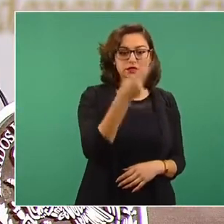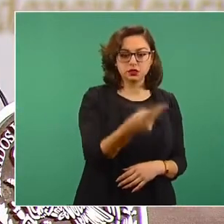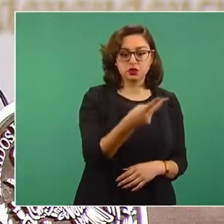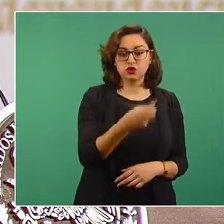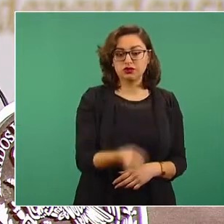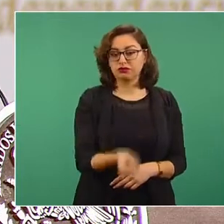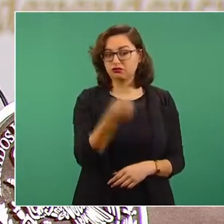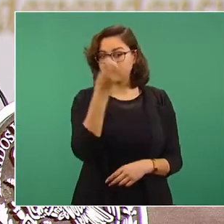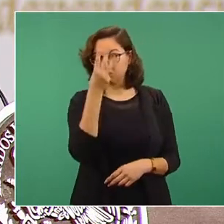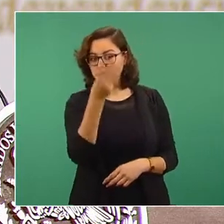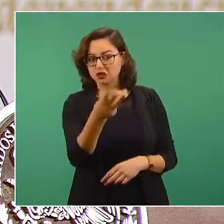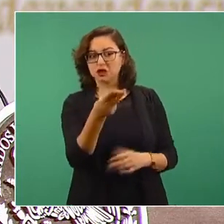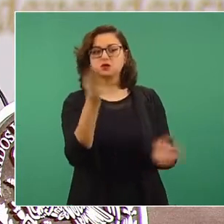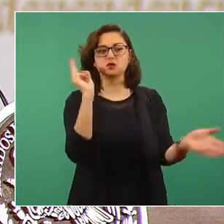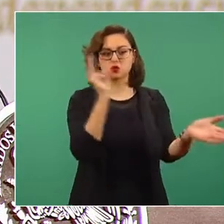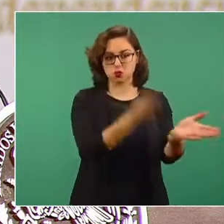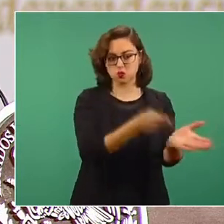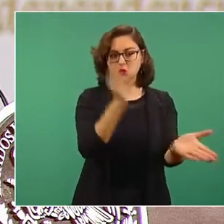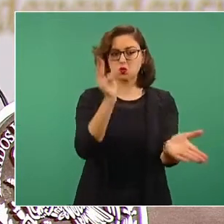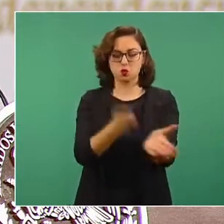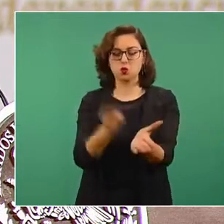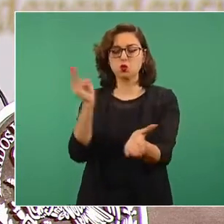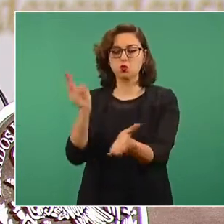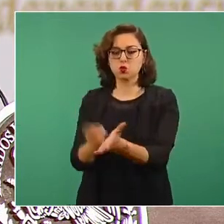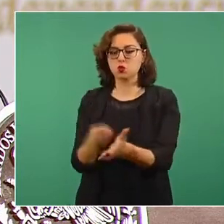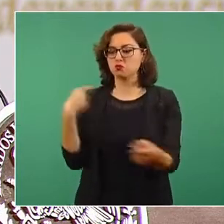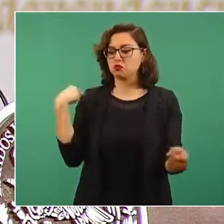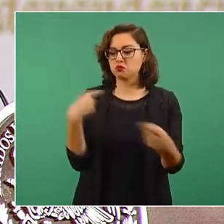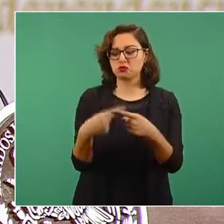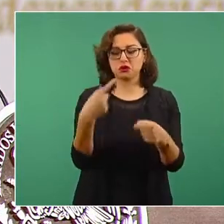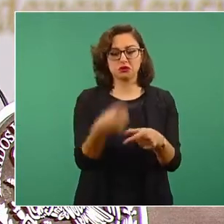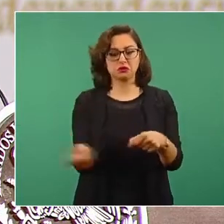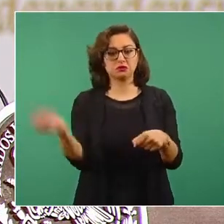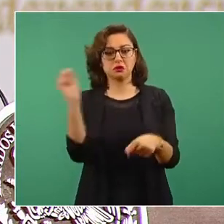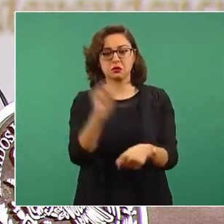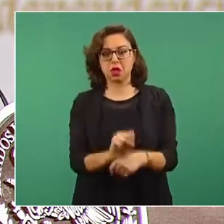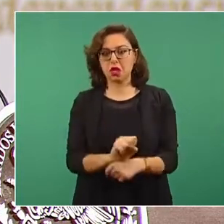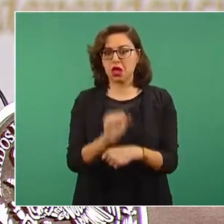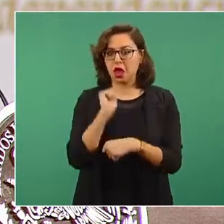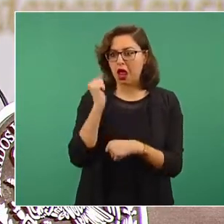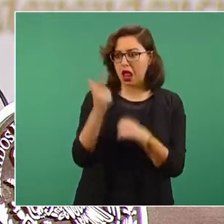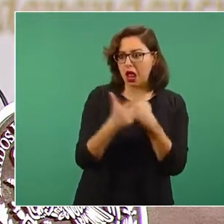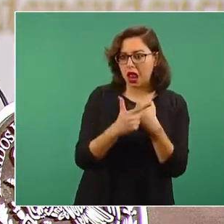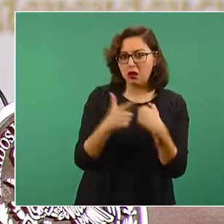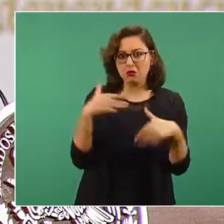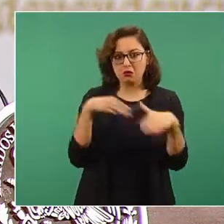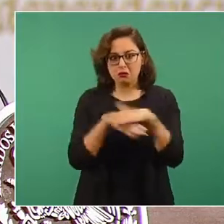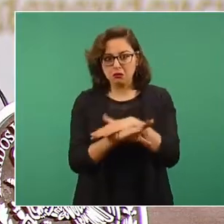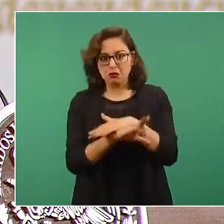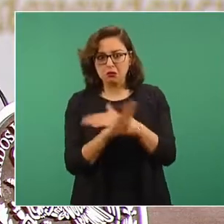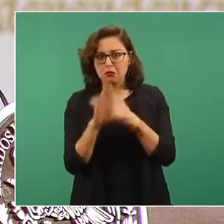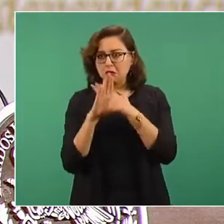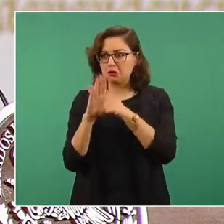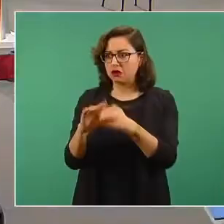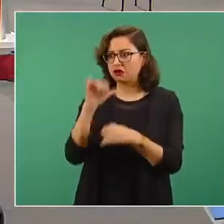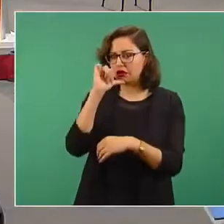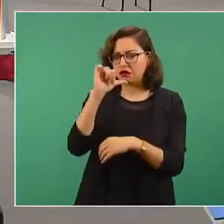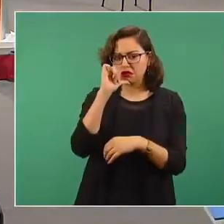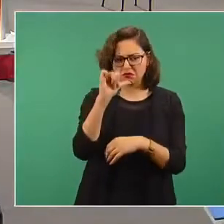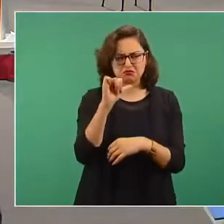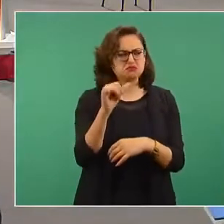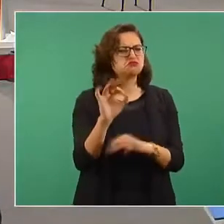3 casos impusieron infracciones y esta semana no tuvimos ninguna negativa para ser verificado. Es cuanto, señor